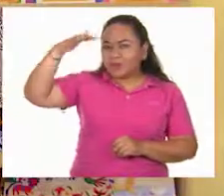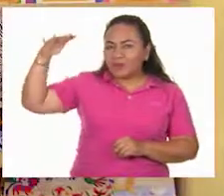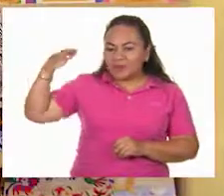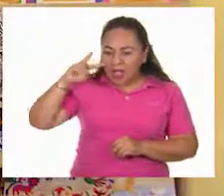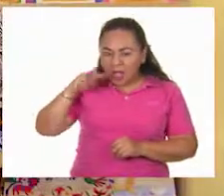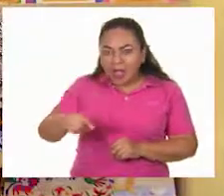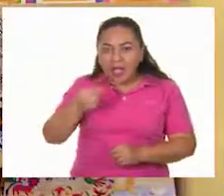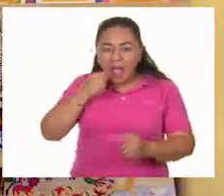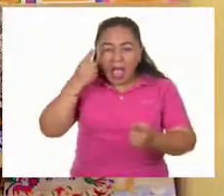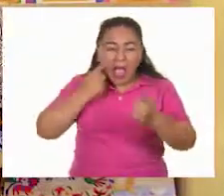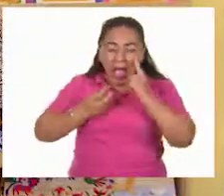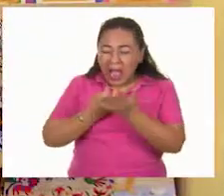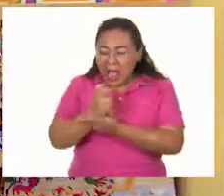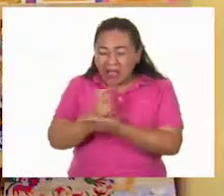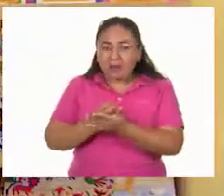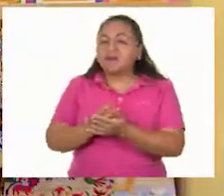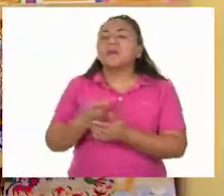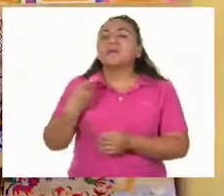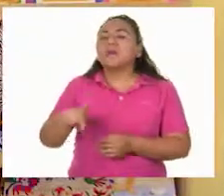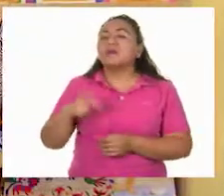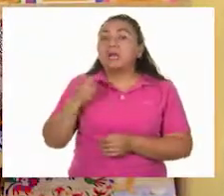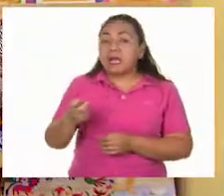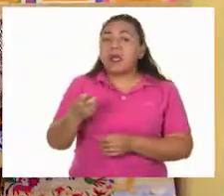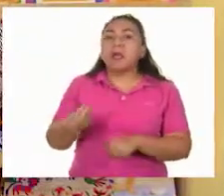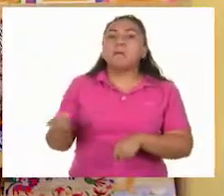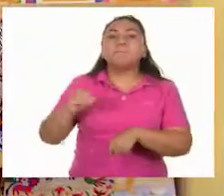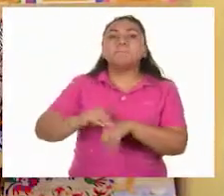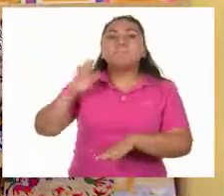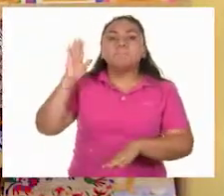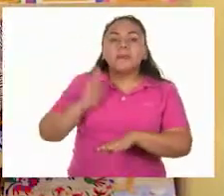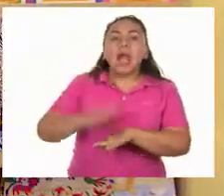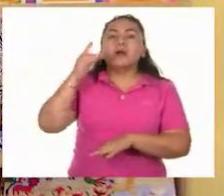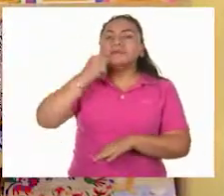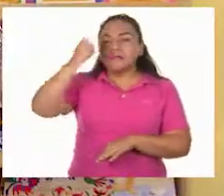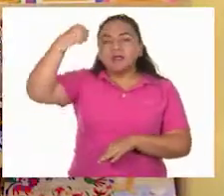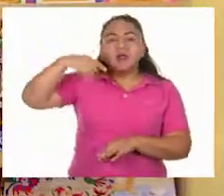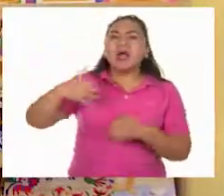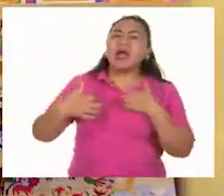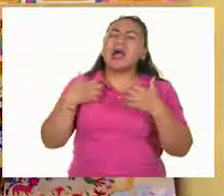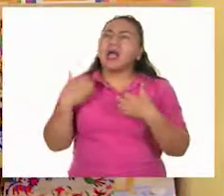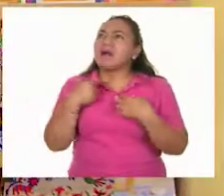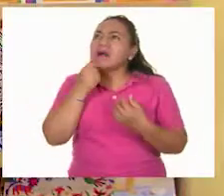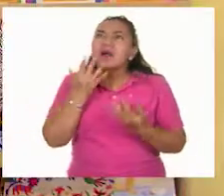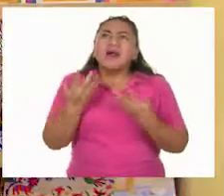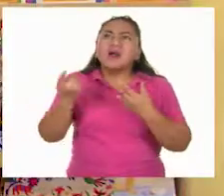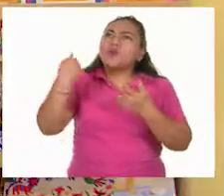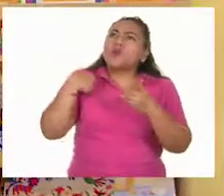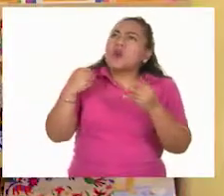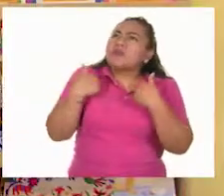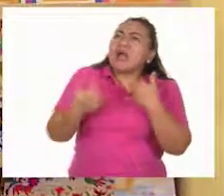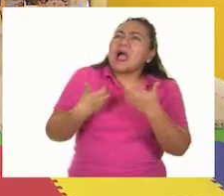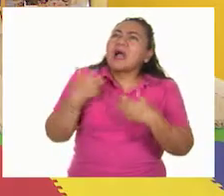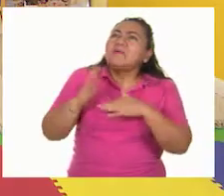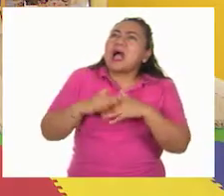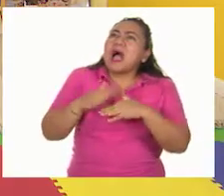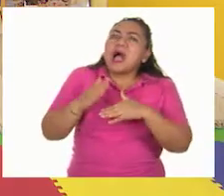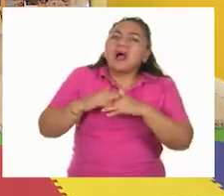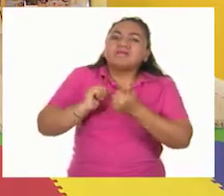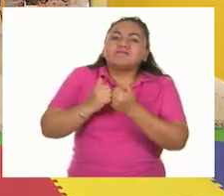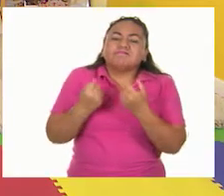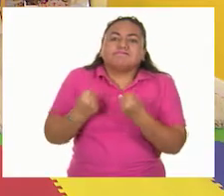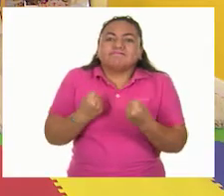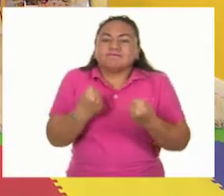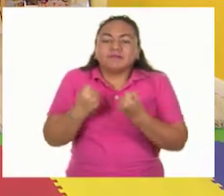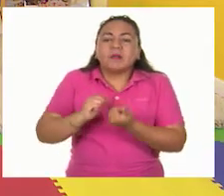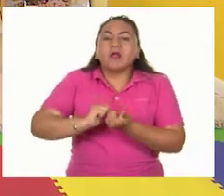ante un berrinche, pero este tipo de respuestas incrementarán los sentimientos de angustia y ansiedad de la niña o el niño, lo que